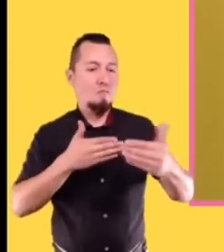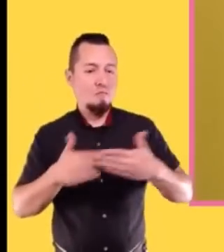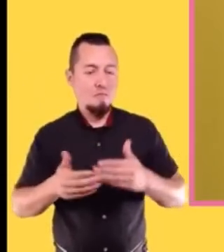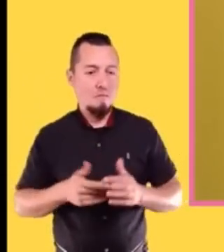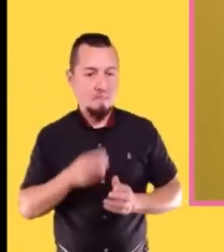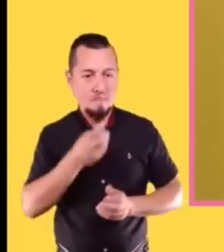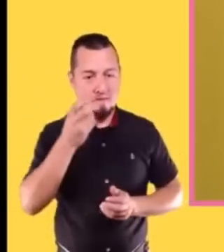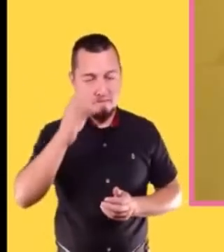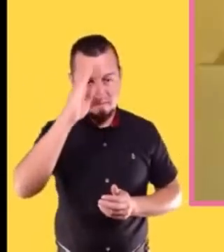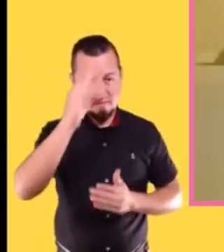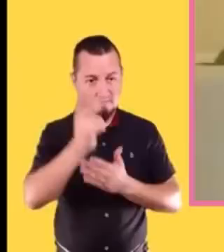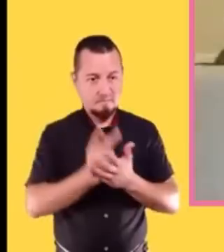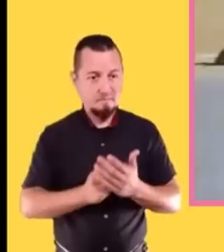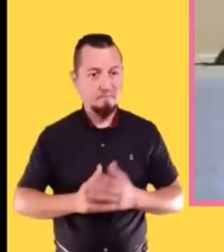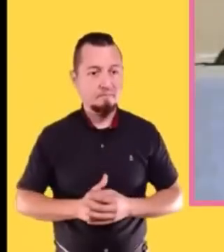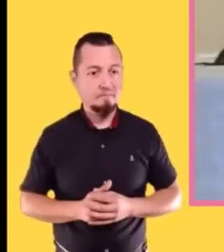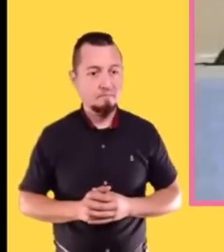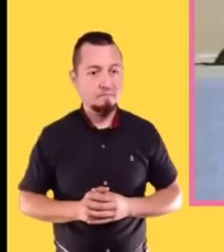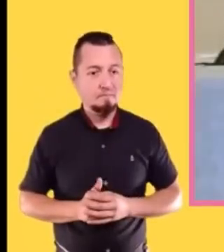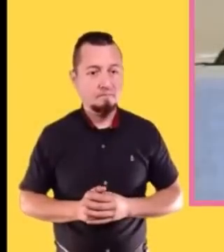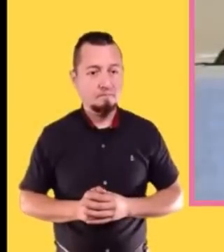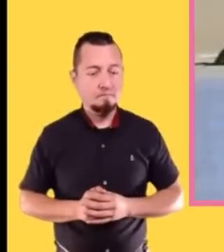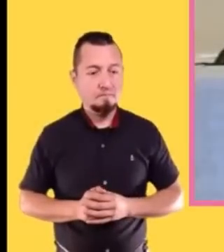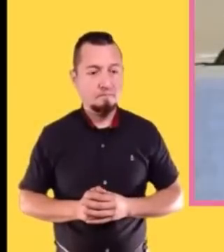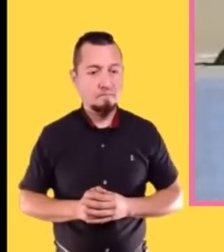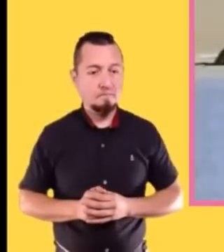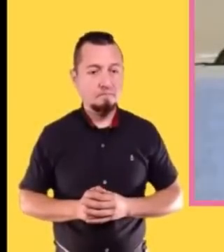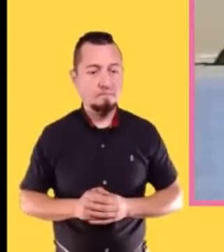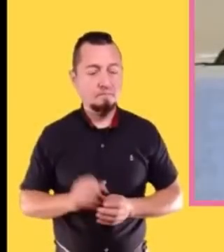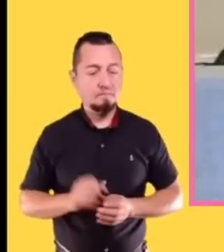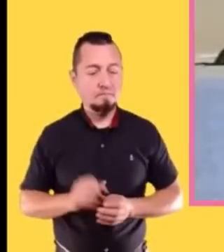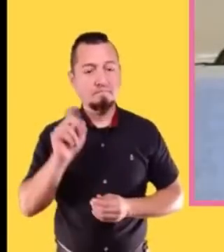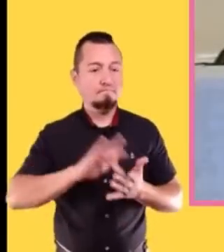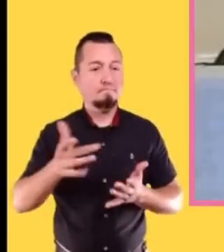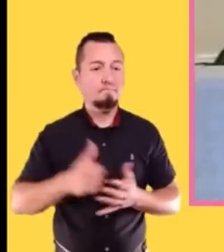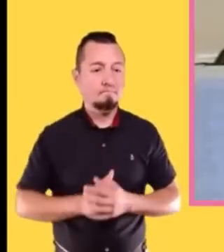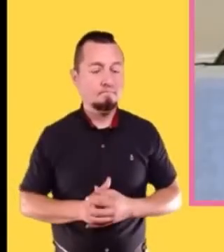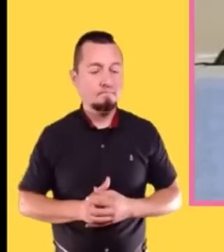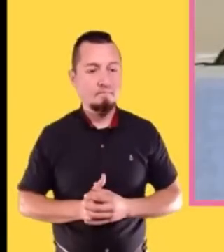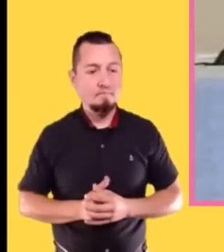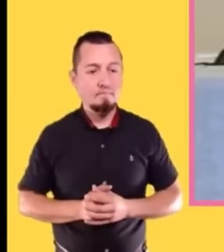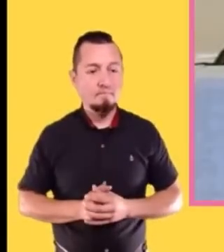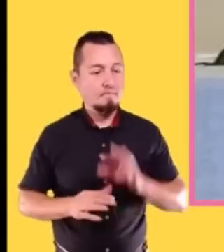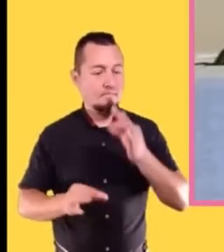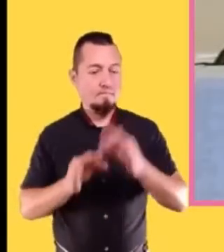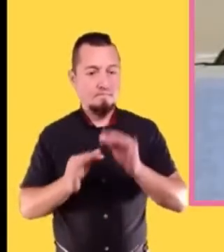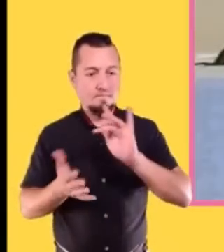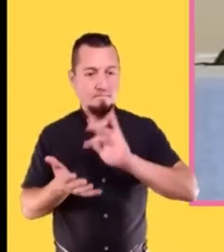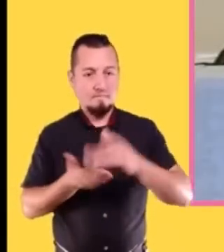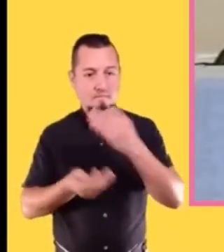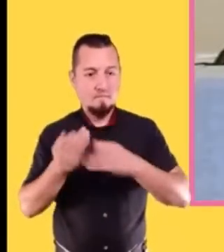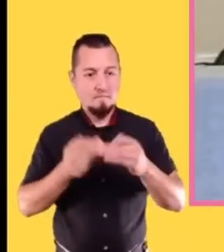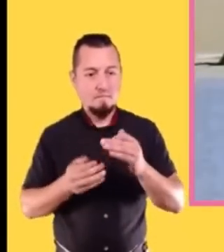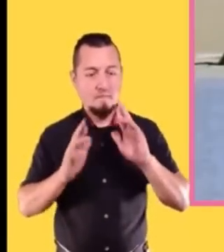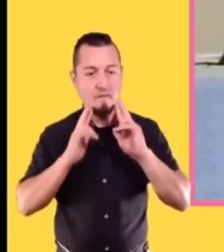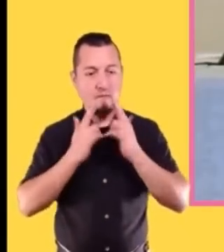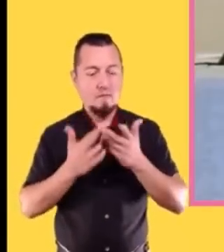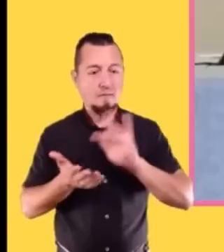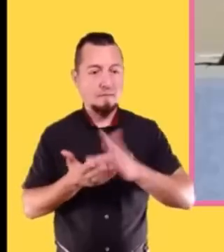de origen. Ok, gracias. Con eso damos por terminada la rueda de prensa. Muy bien, gracias a todos.